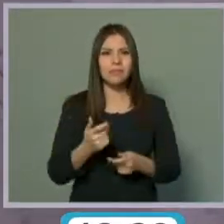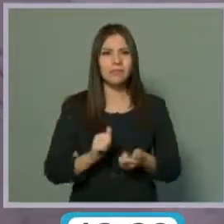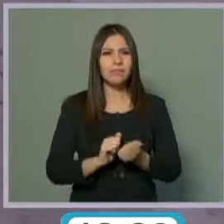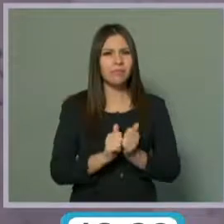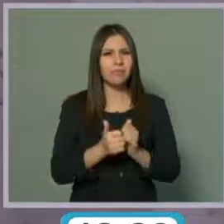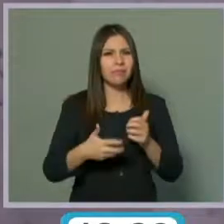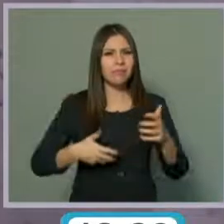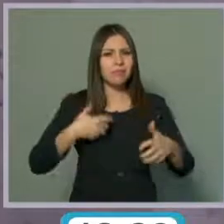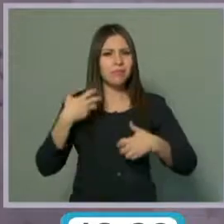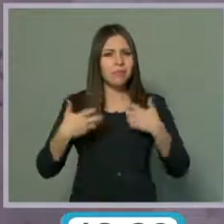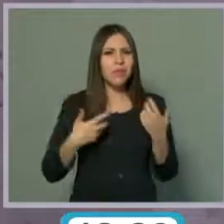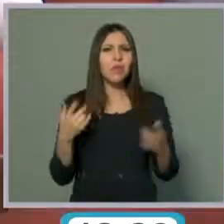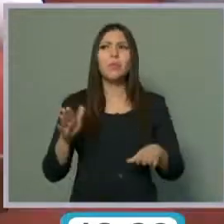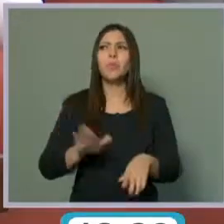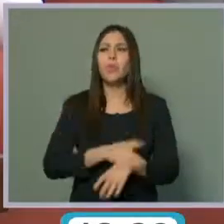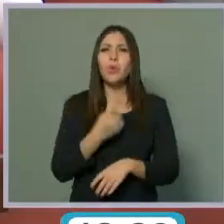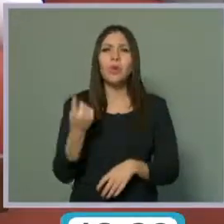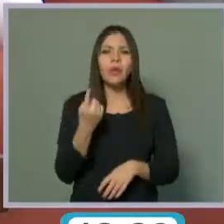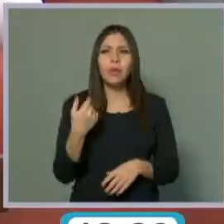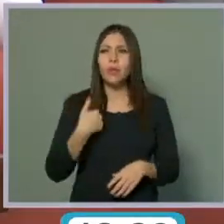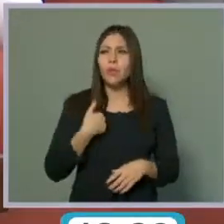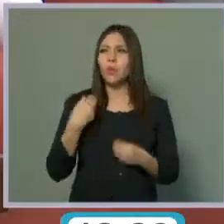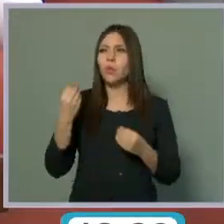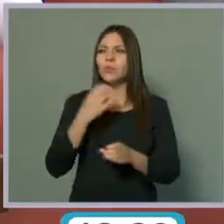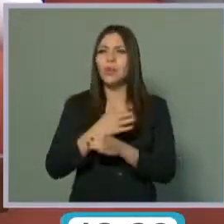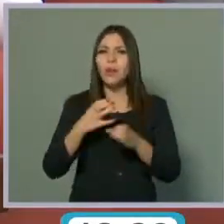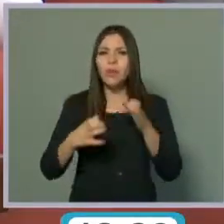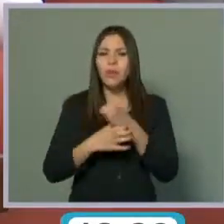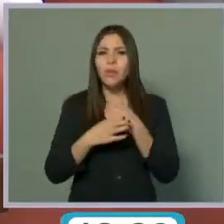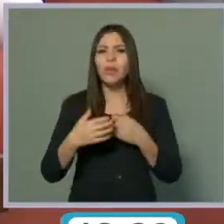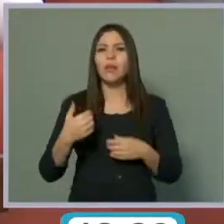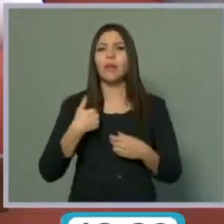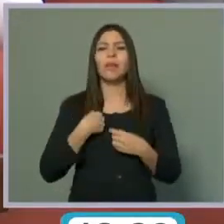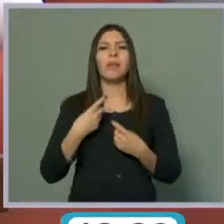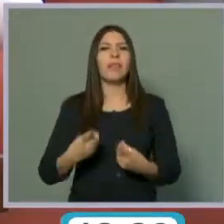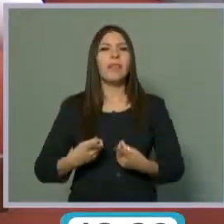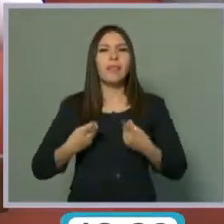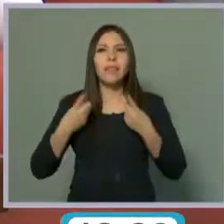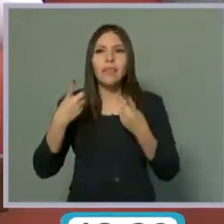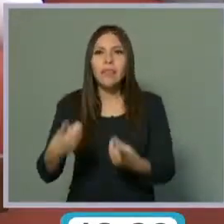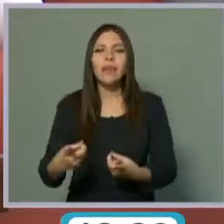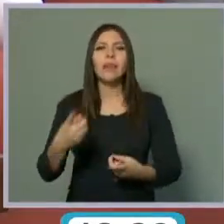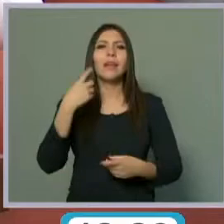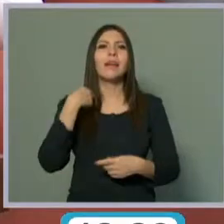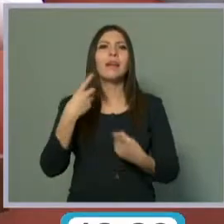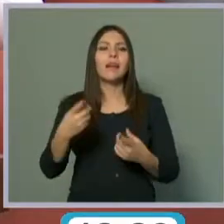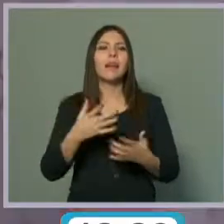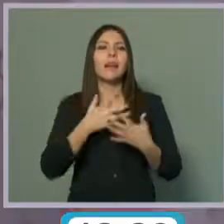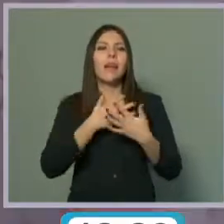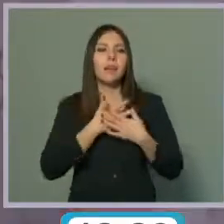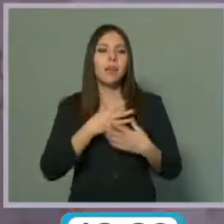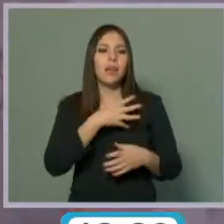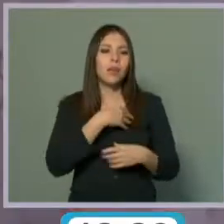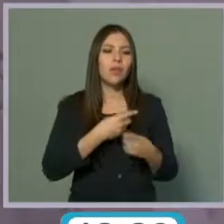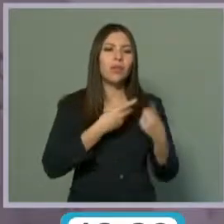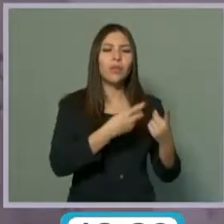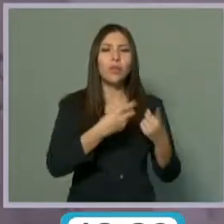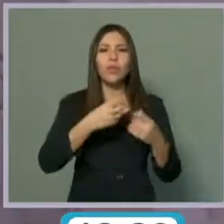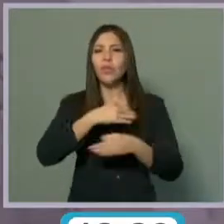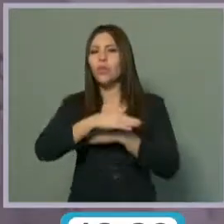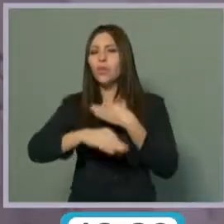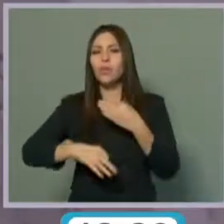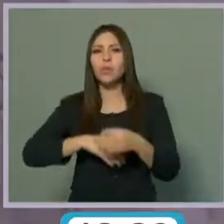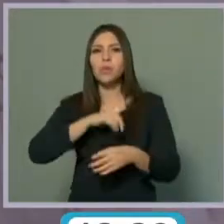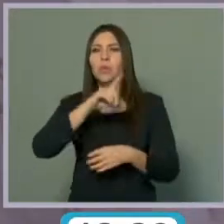merecer esto? ¿Qué hice? Yo di todo, me entregué, le di todo a mis hijos y entonces de repente se